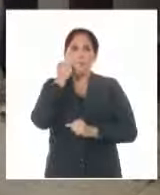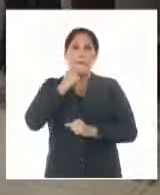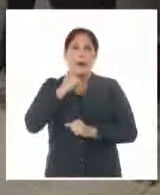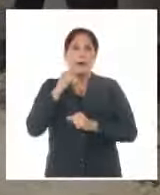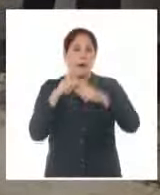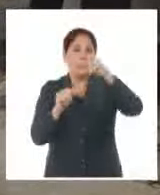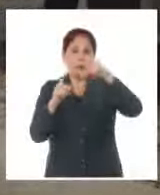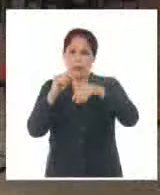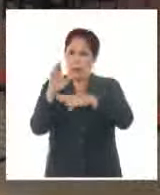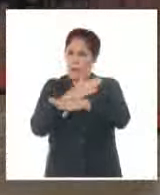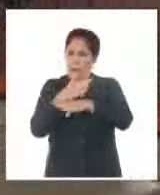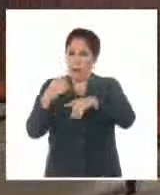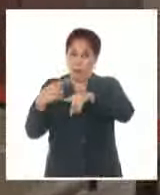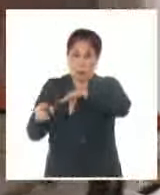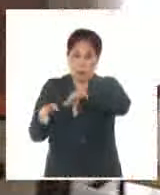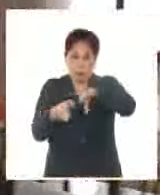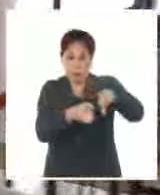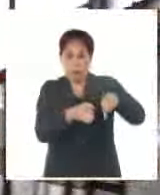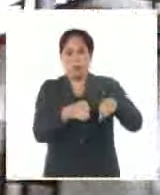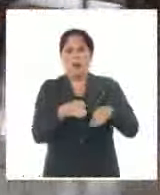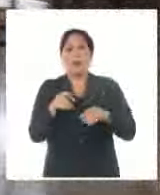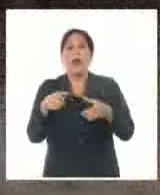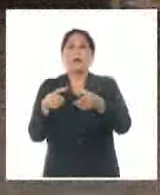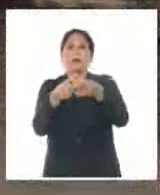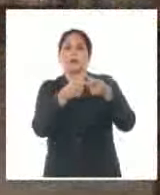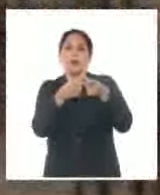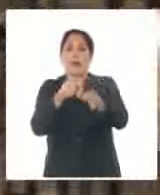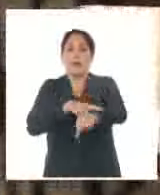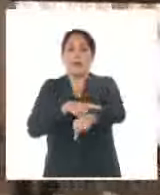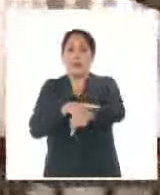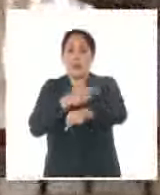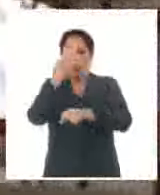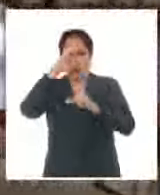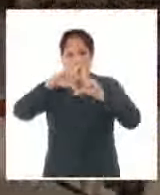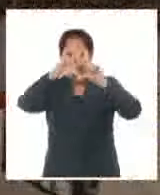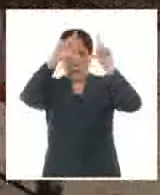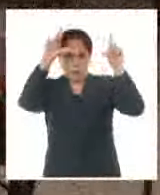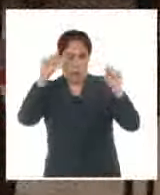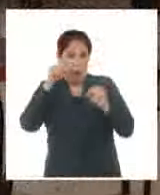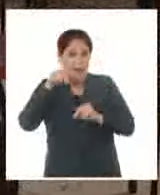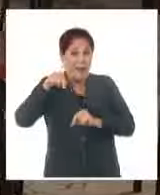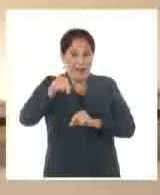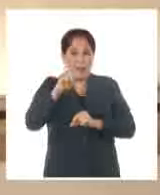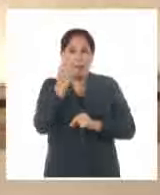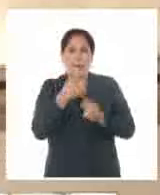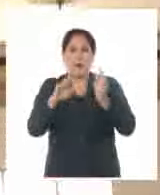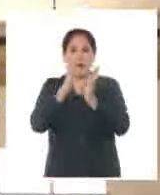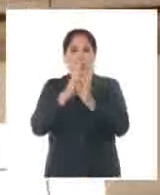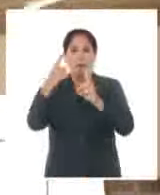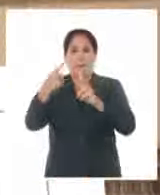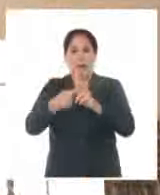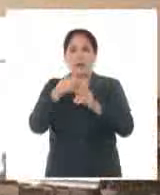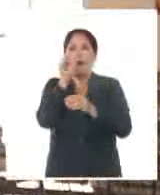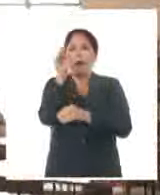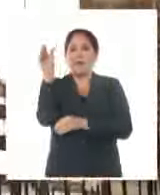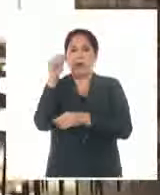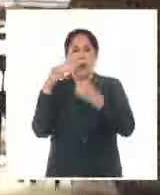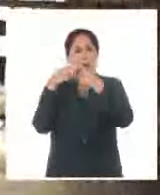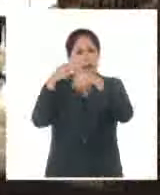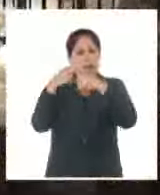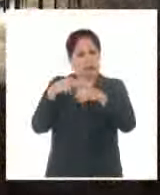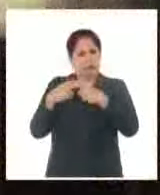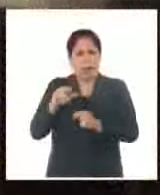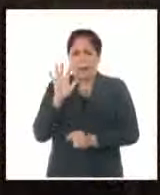antigua Sociedad de Negros de Isla de Pinos, inaugurada como biblioteca municipal un 1 de mayo, y que ahora recibió los beneficios de